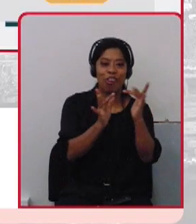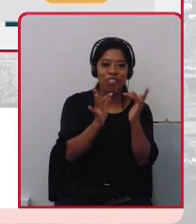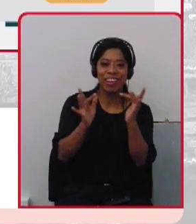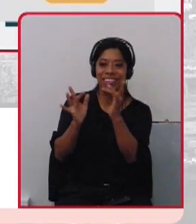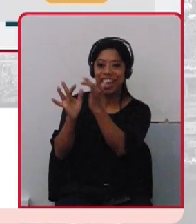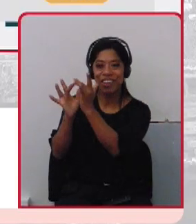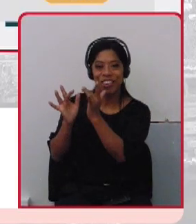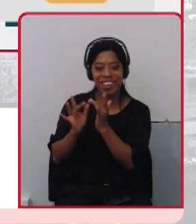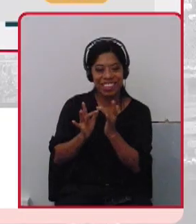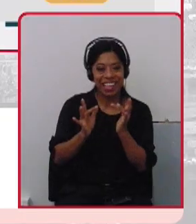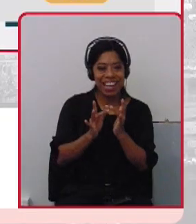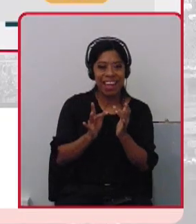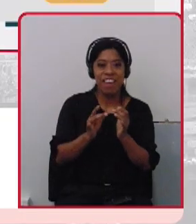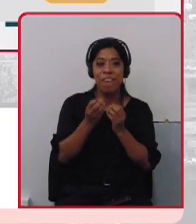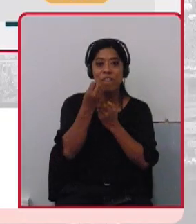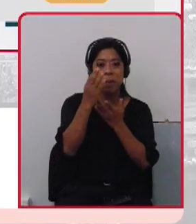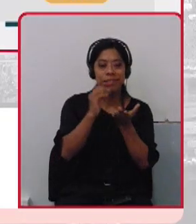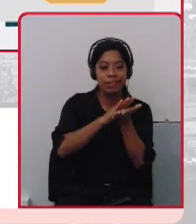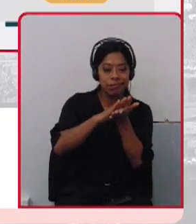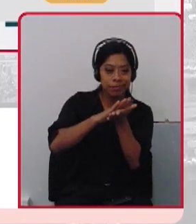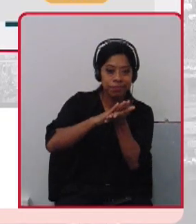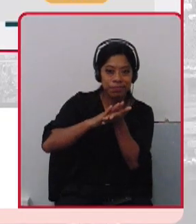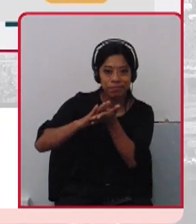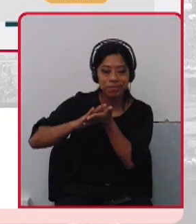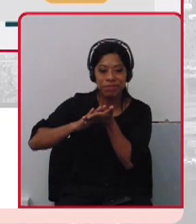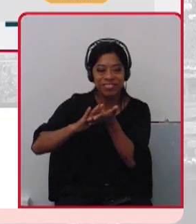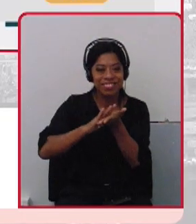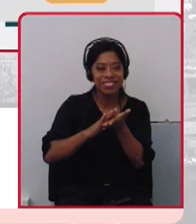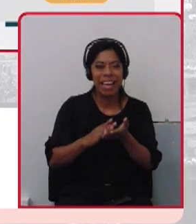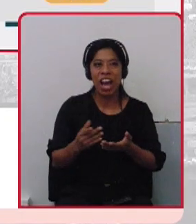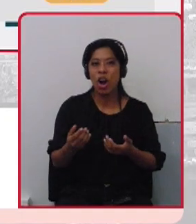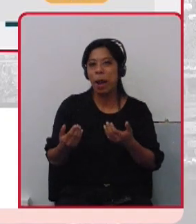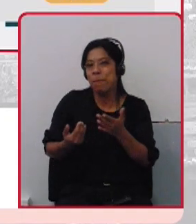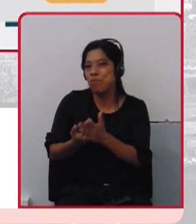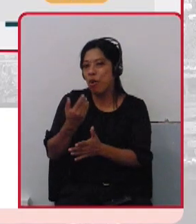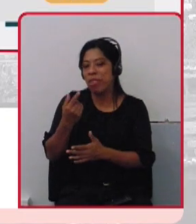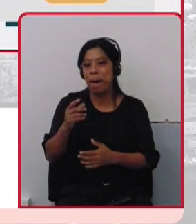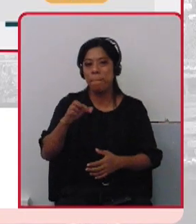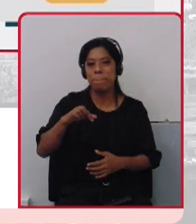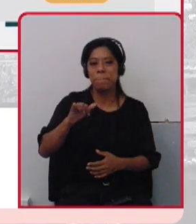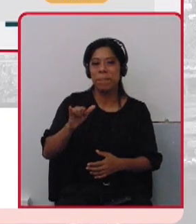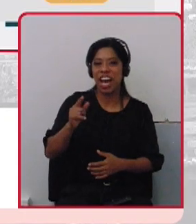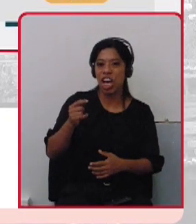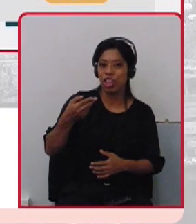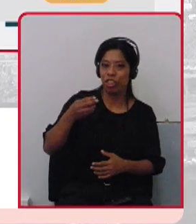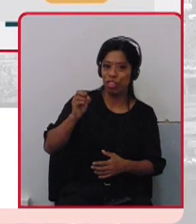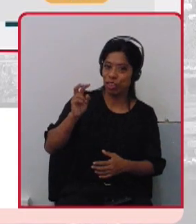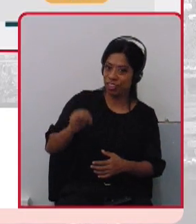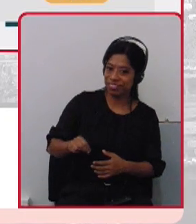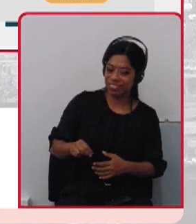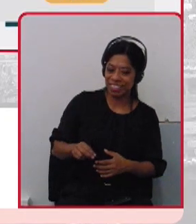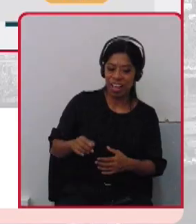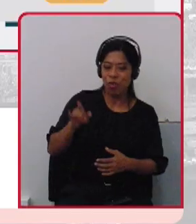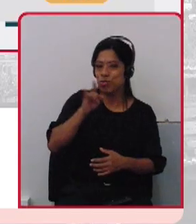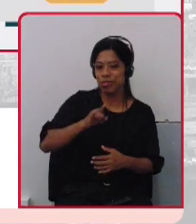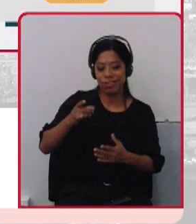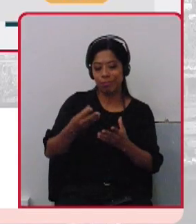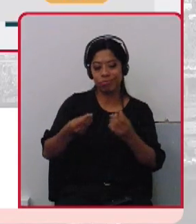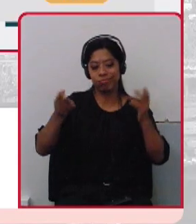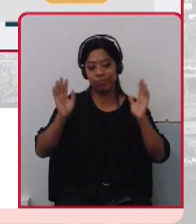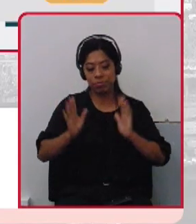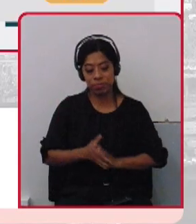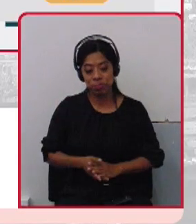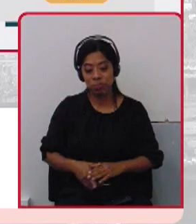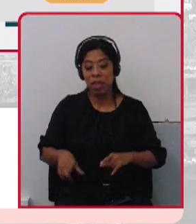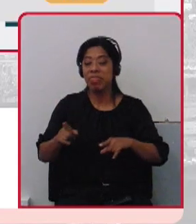fuentes, ¿no?, limpiar los datos a través de, ahora que está de moda el tema Python, que es una programación que utilizan ahora mucho.